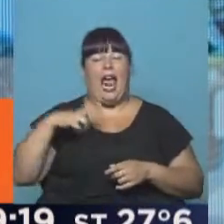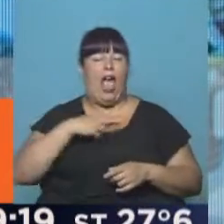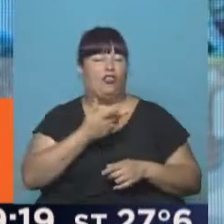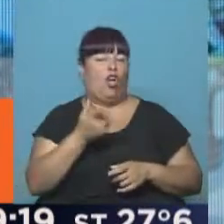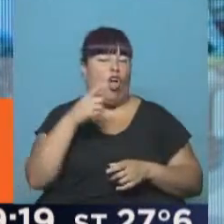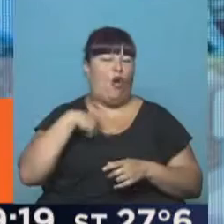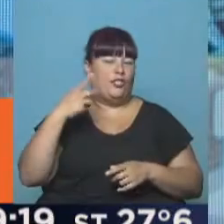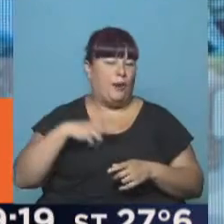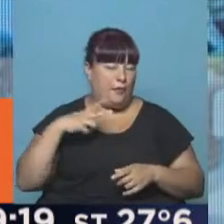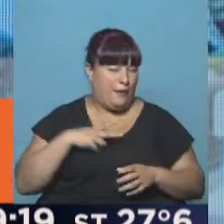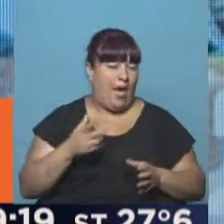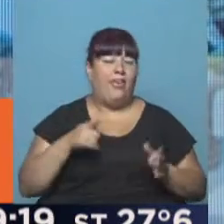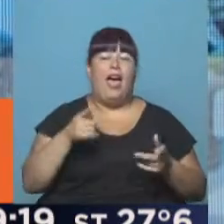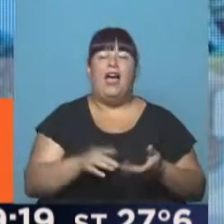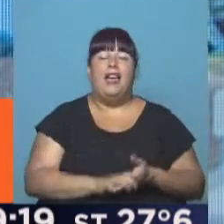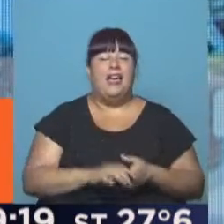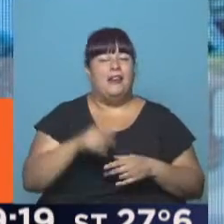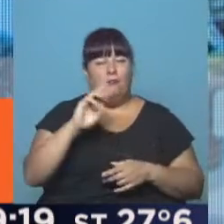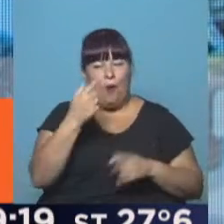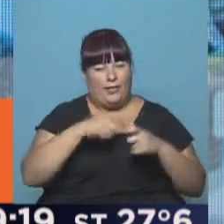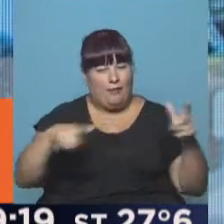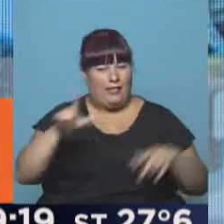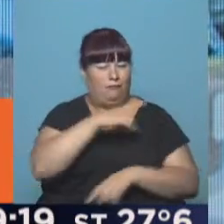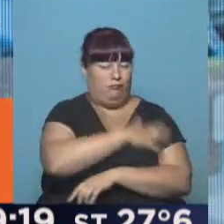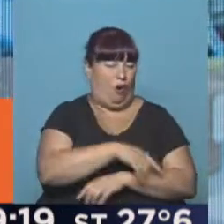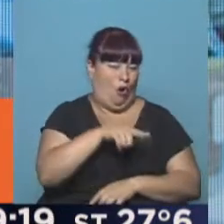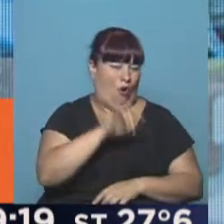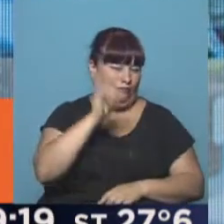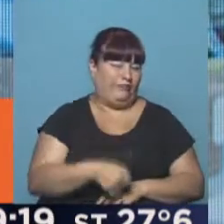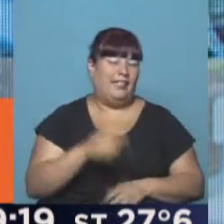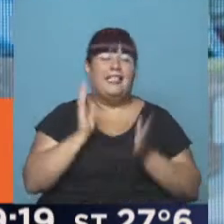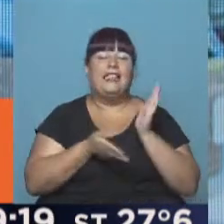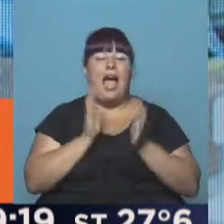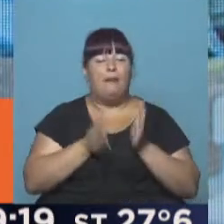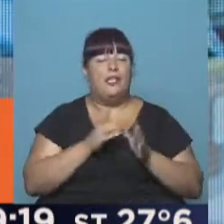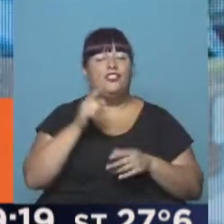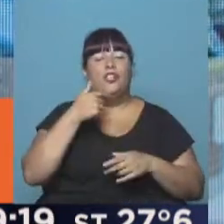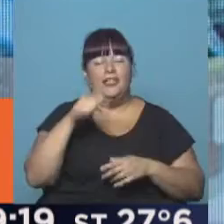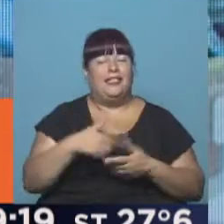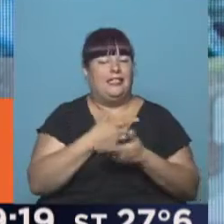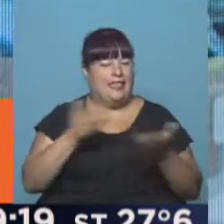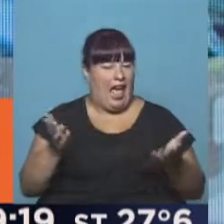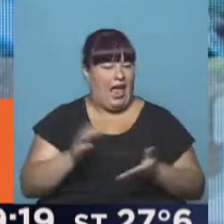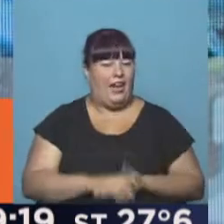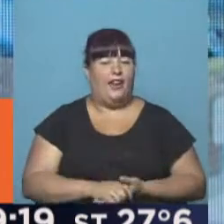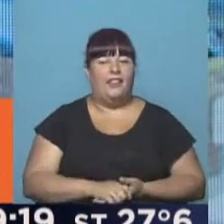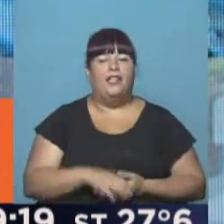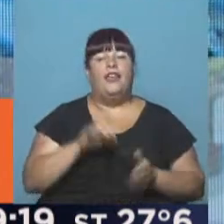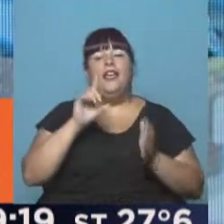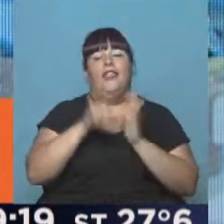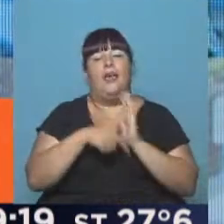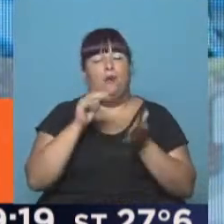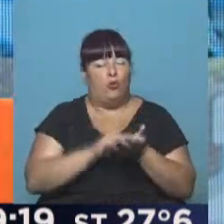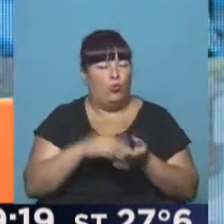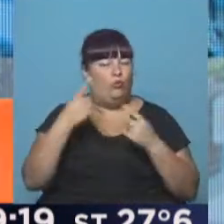con prepaga. La mortalidad es mayor en el más pobre, el tratamiento se accede más tarde porque hay demoras en los